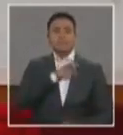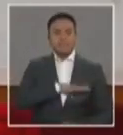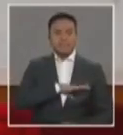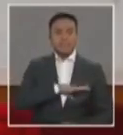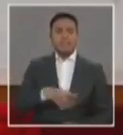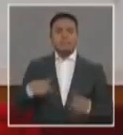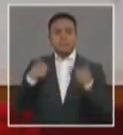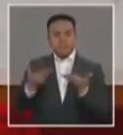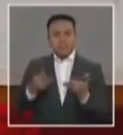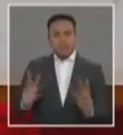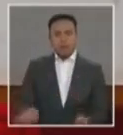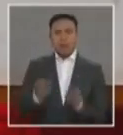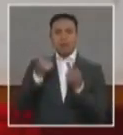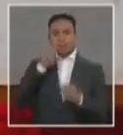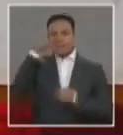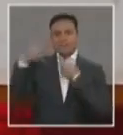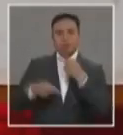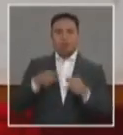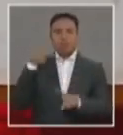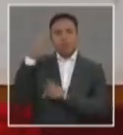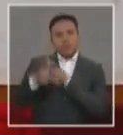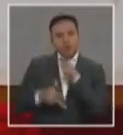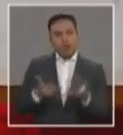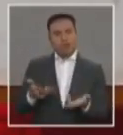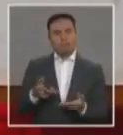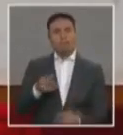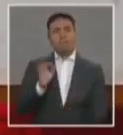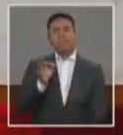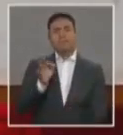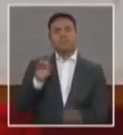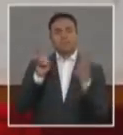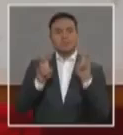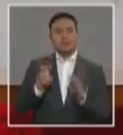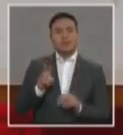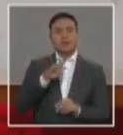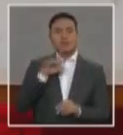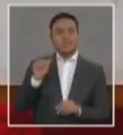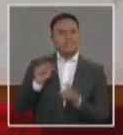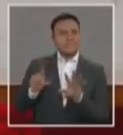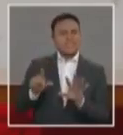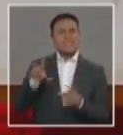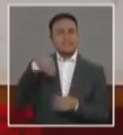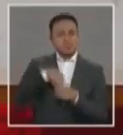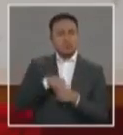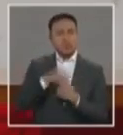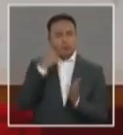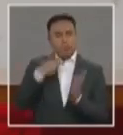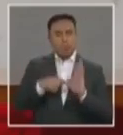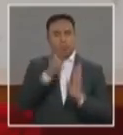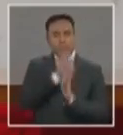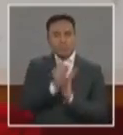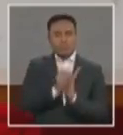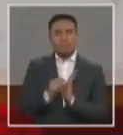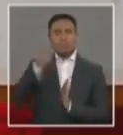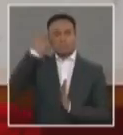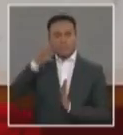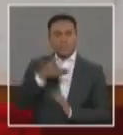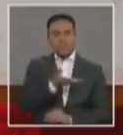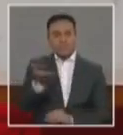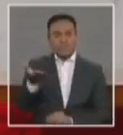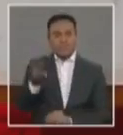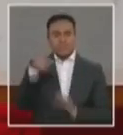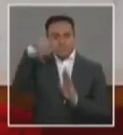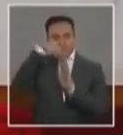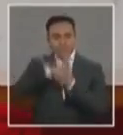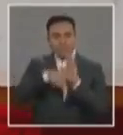que estar saliendo a responder la ministra del interior eh Y básicamente el problema aquí no es de los medios de comunicación